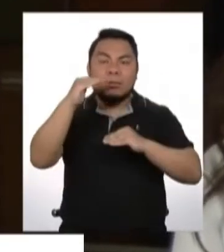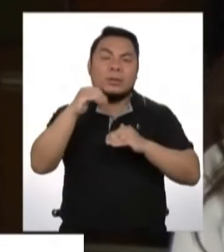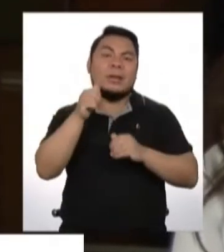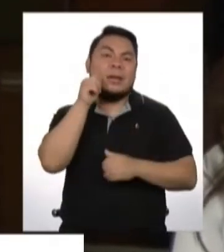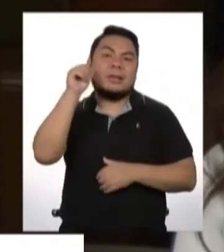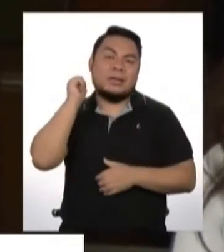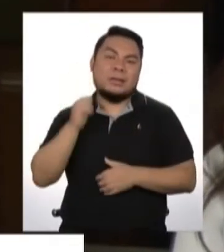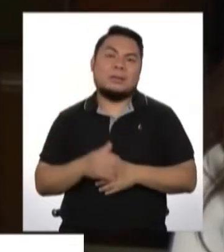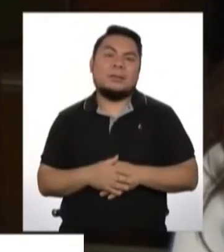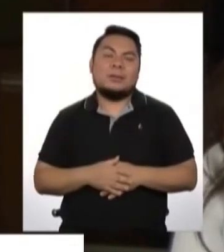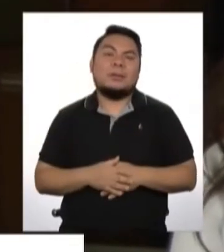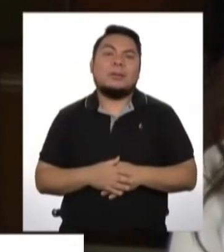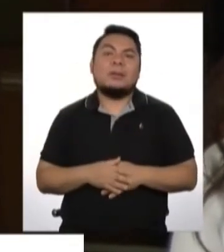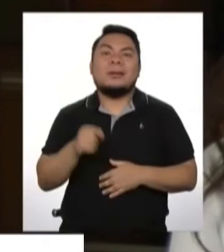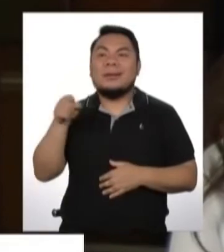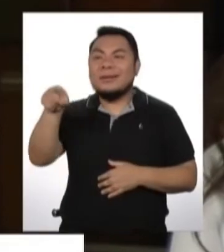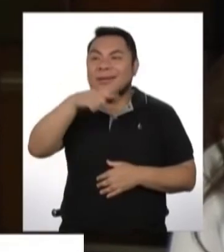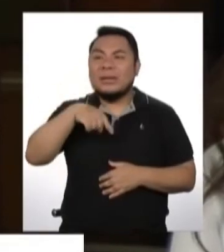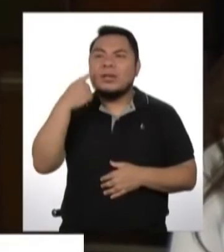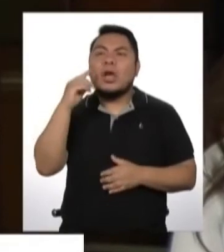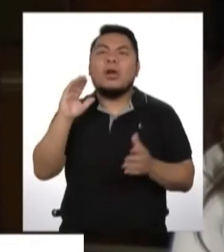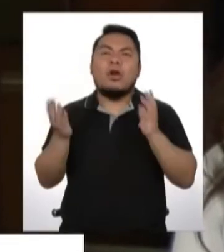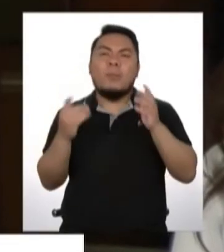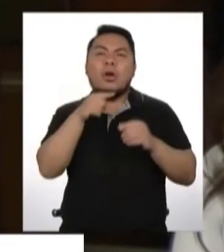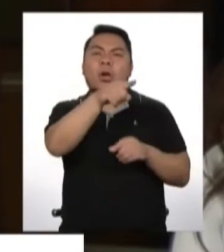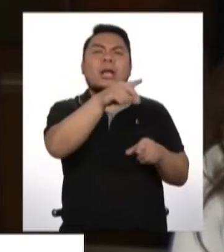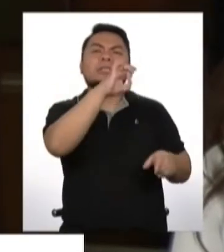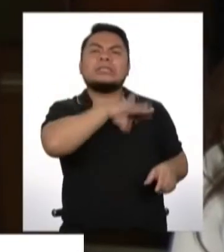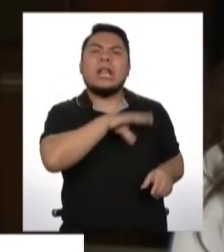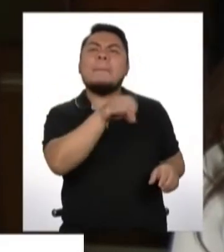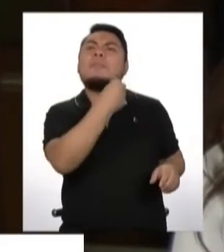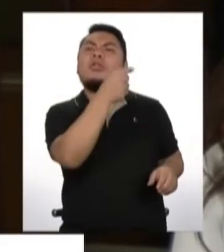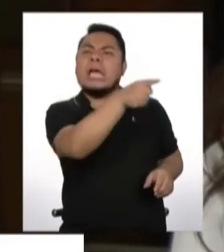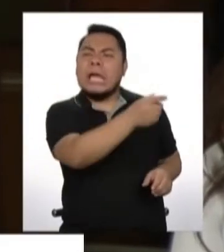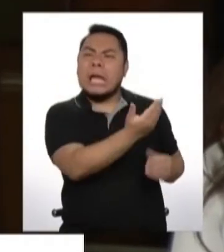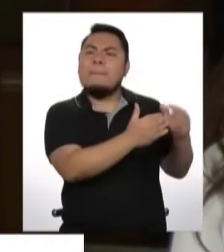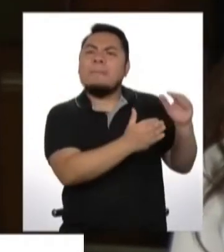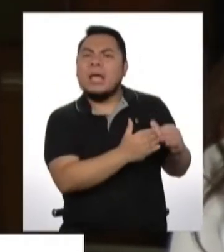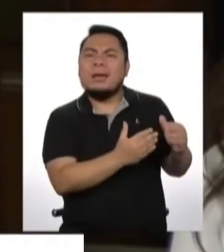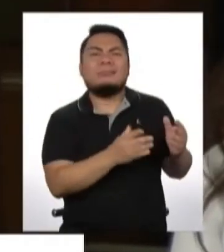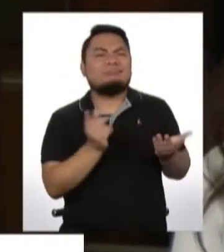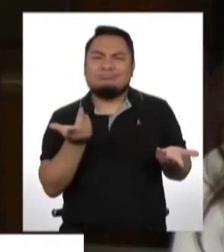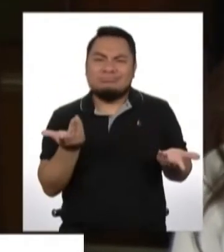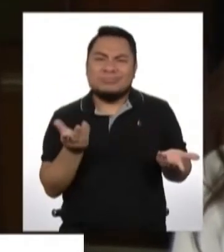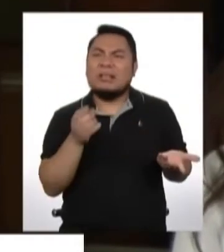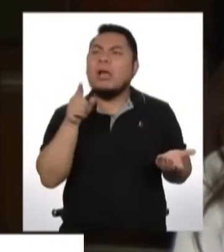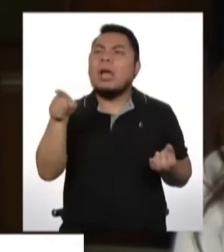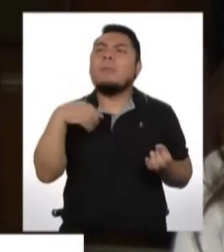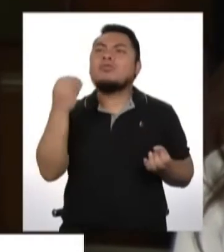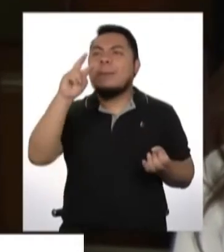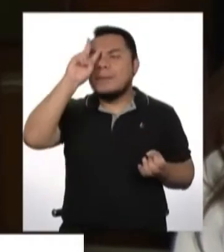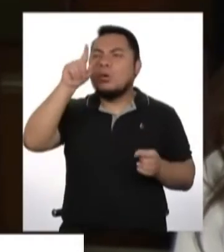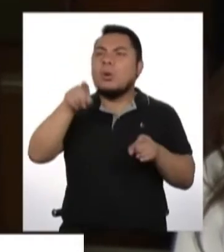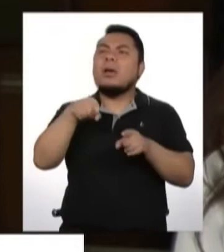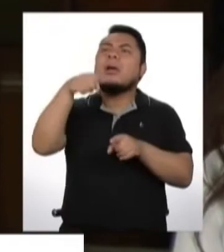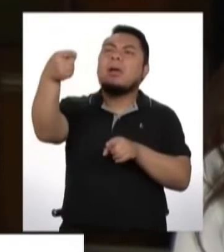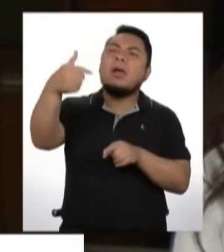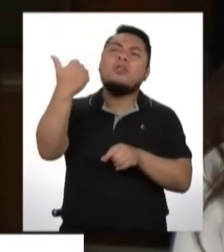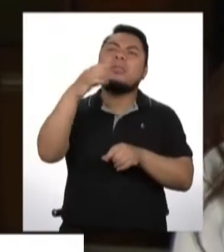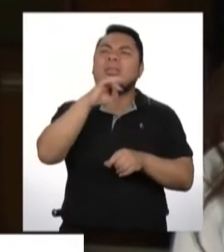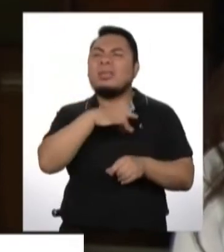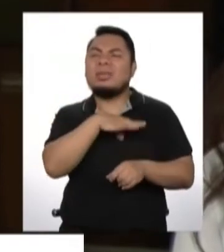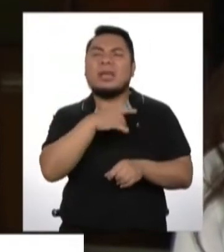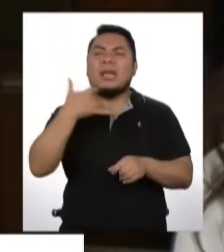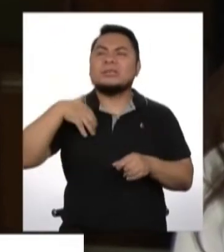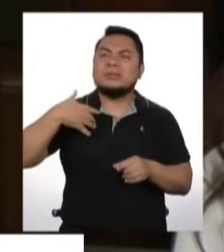ayer. Compararse con otros países que están en las mismas circunstancias tampoco es el estándar